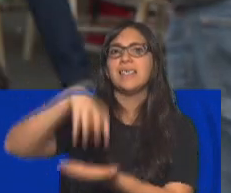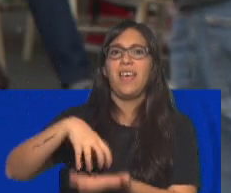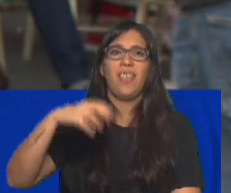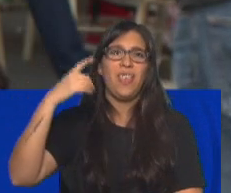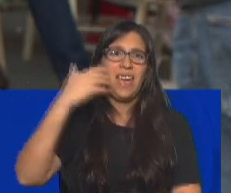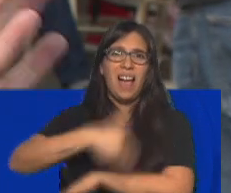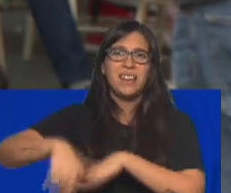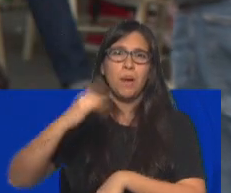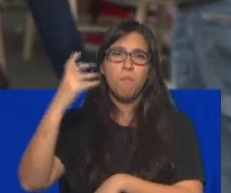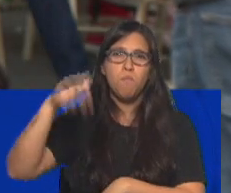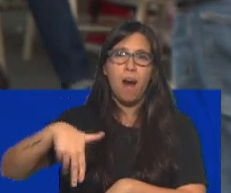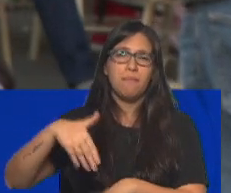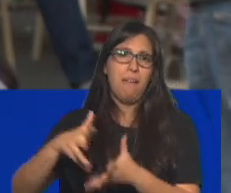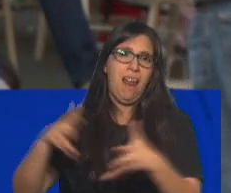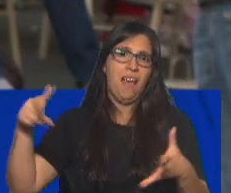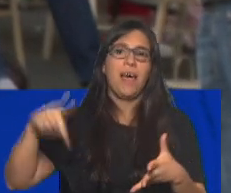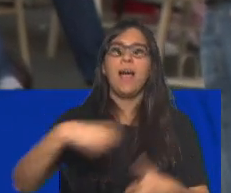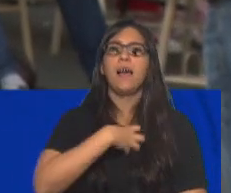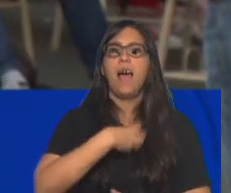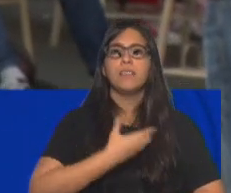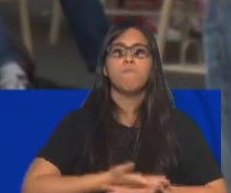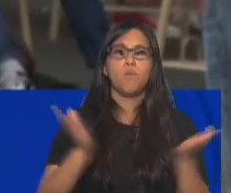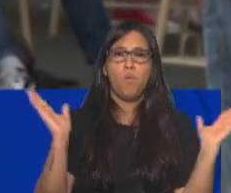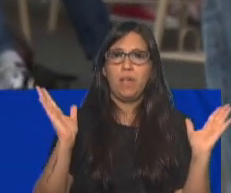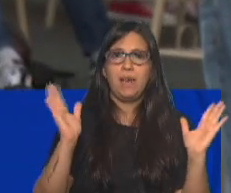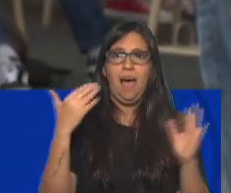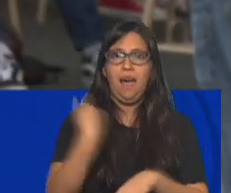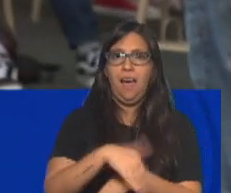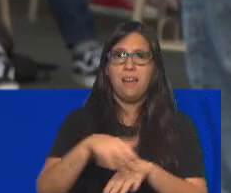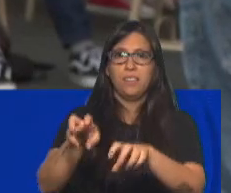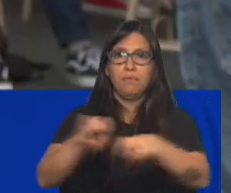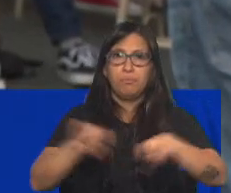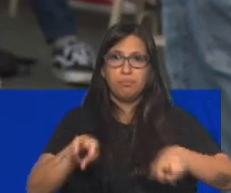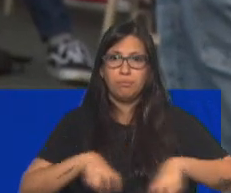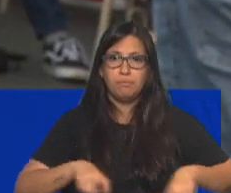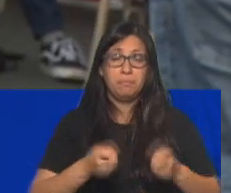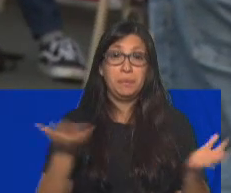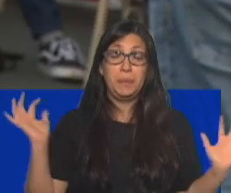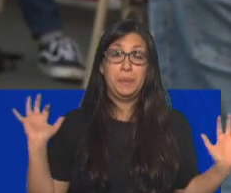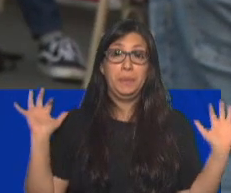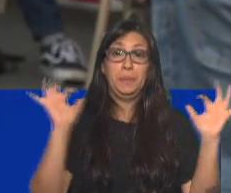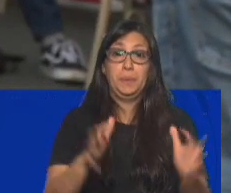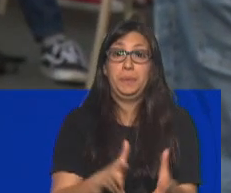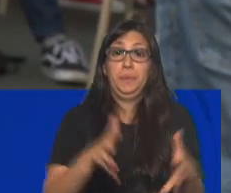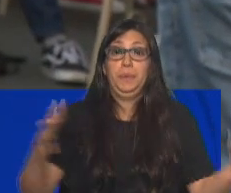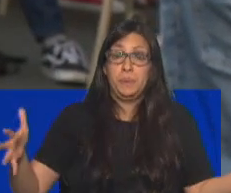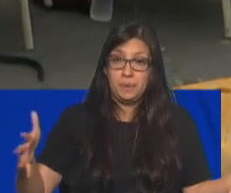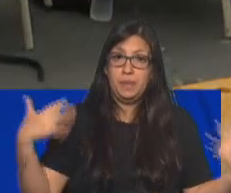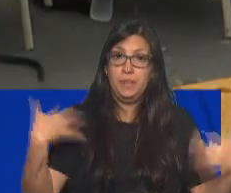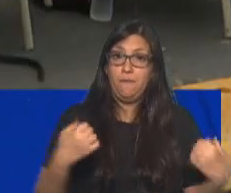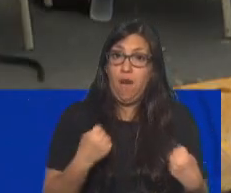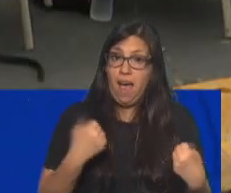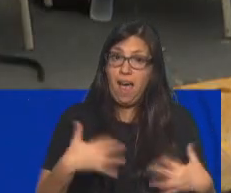eh Y están realizando una clase pública abierta muy eh con una convocatoria muy fuerte por parte de los